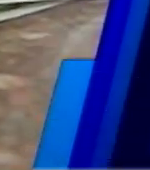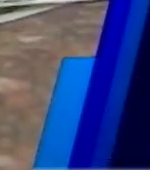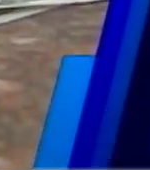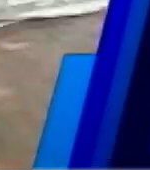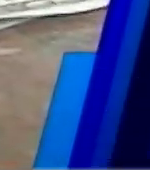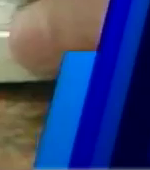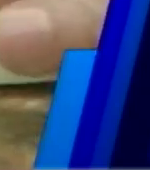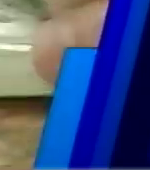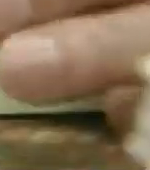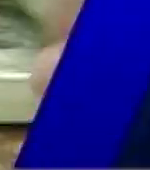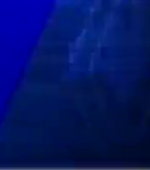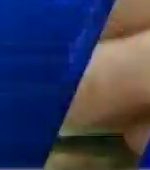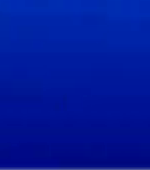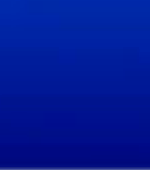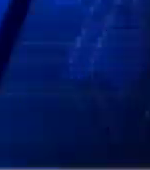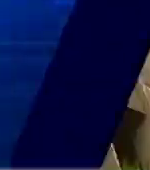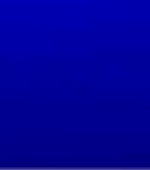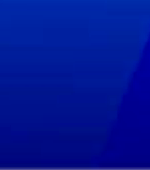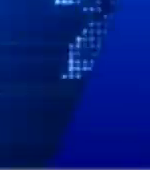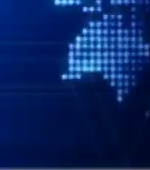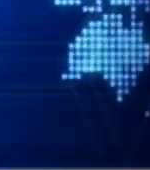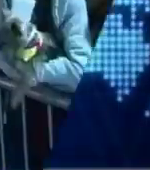cambio.